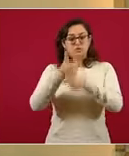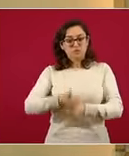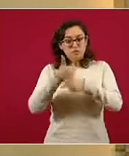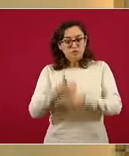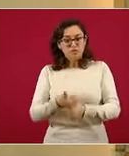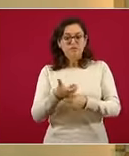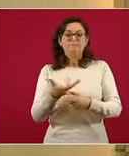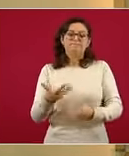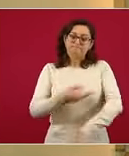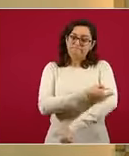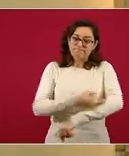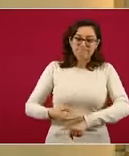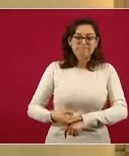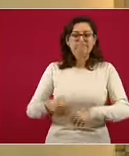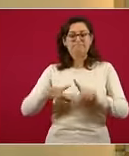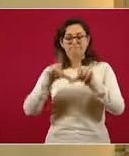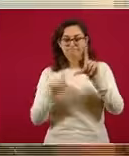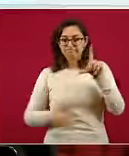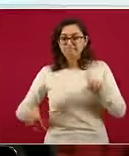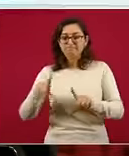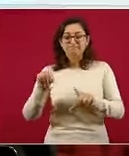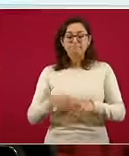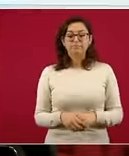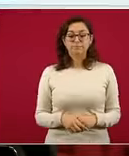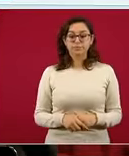familias y en todo nuestro país.